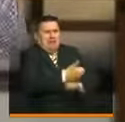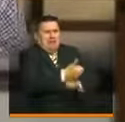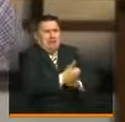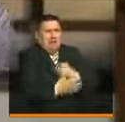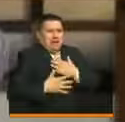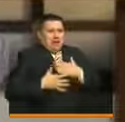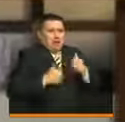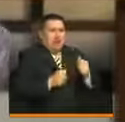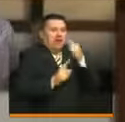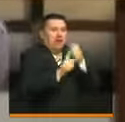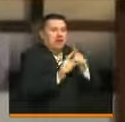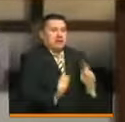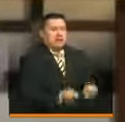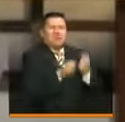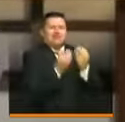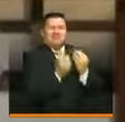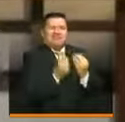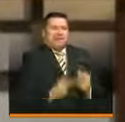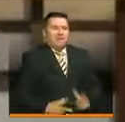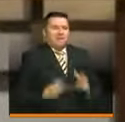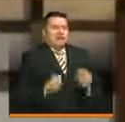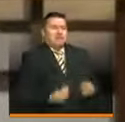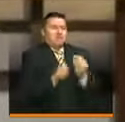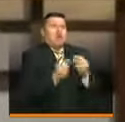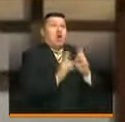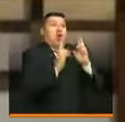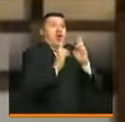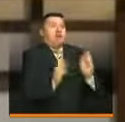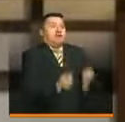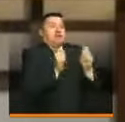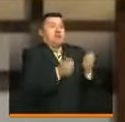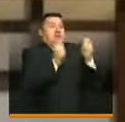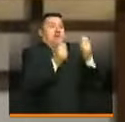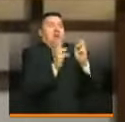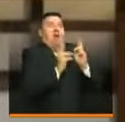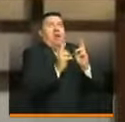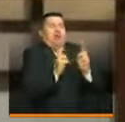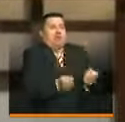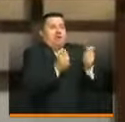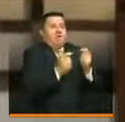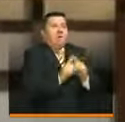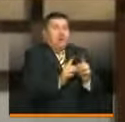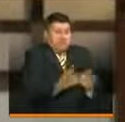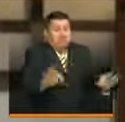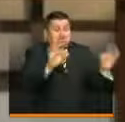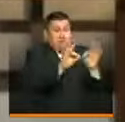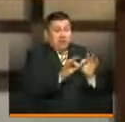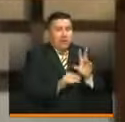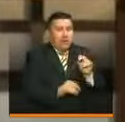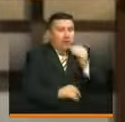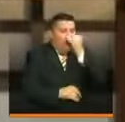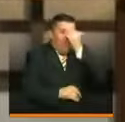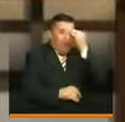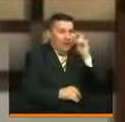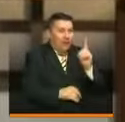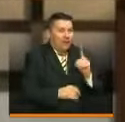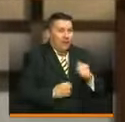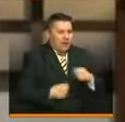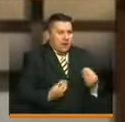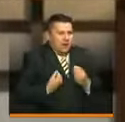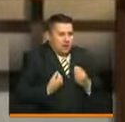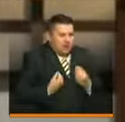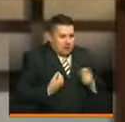para que se salven muchas, muchas vidas, ojalá todas las vidas. Eso es fundamental. Pero no olvidar que para